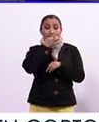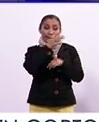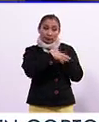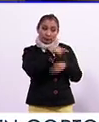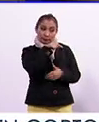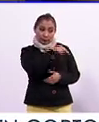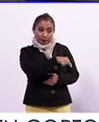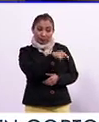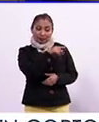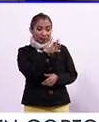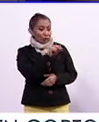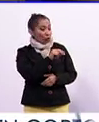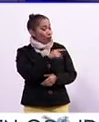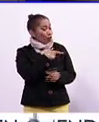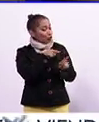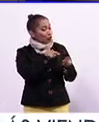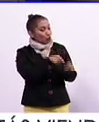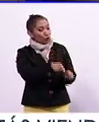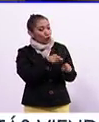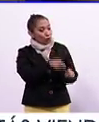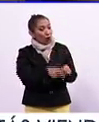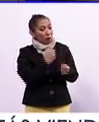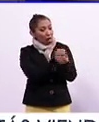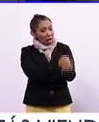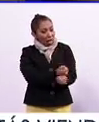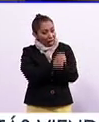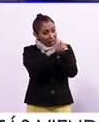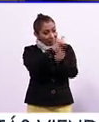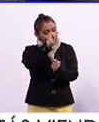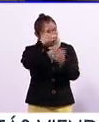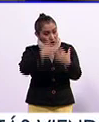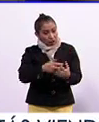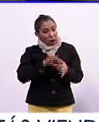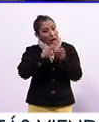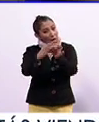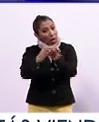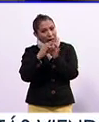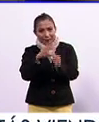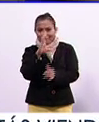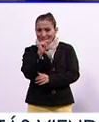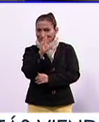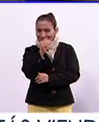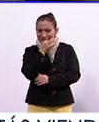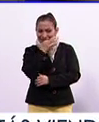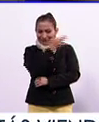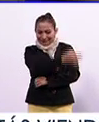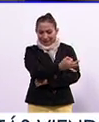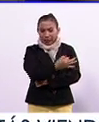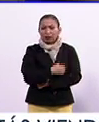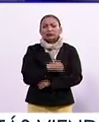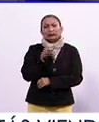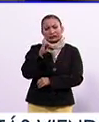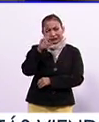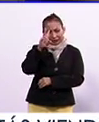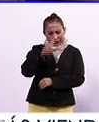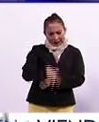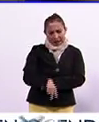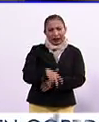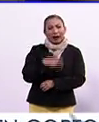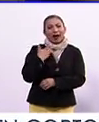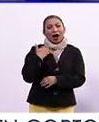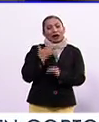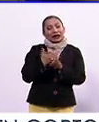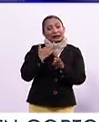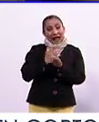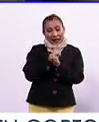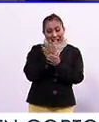me decía, no te vayas a ser esclavo de la tecnología. O sea, efectivamente, y más en